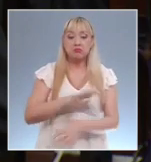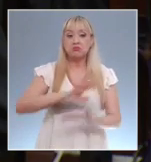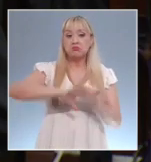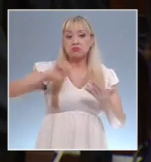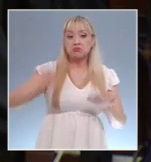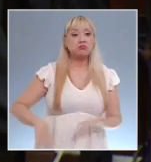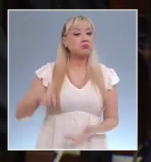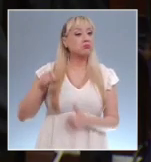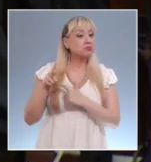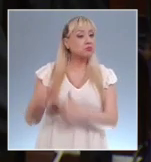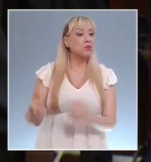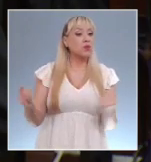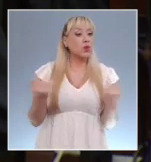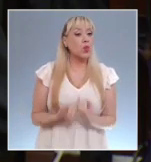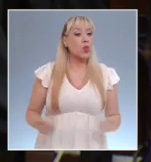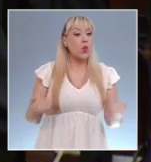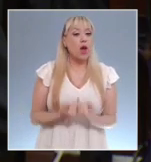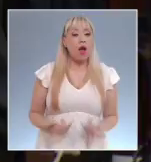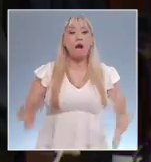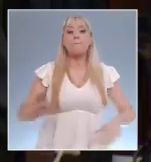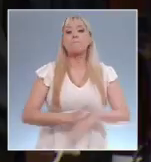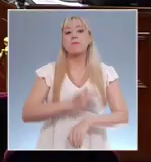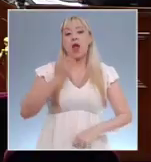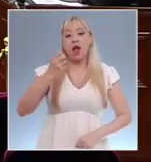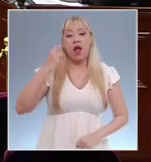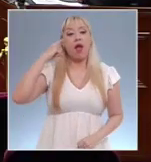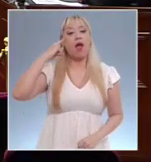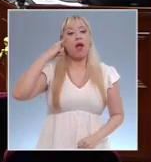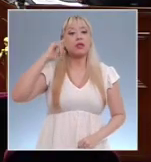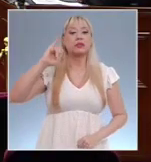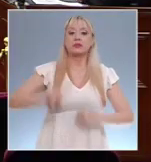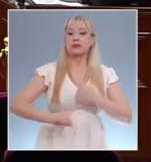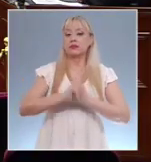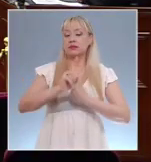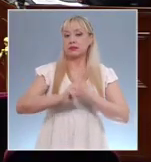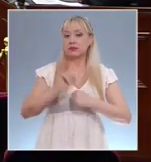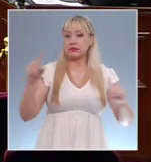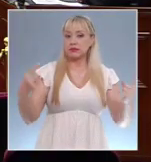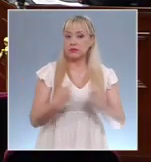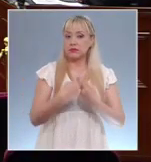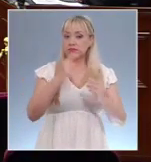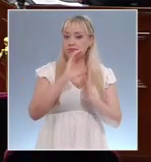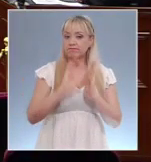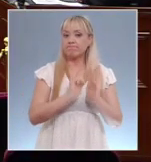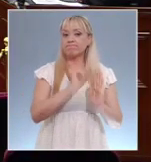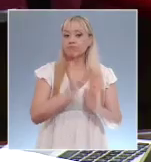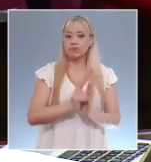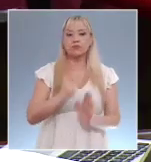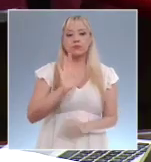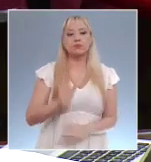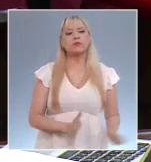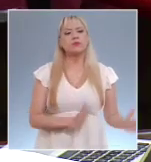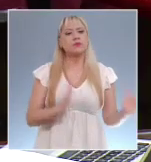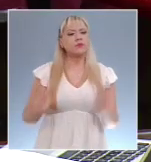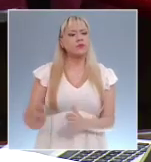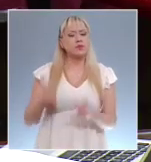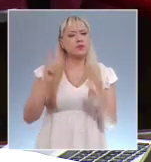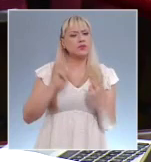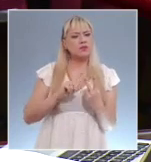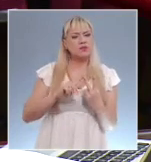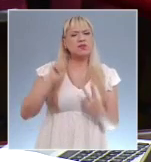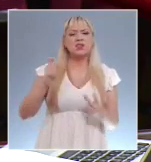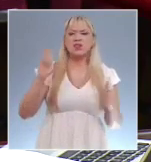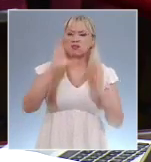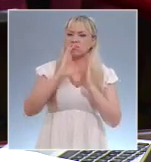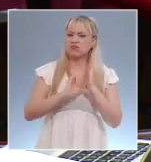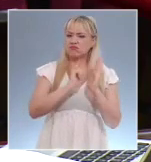que subsiste el problema de inconstitucionalidad. La segunda declaratoria general de inconstitucionalidad quedó sin materia, es decir, no